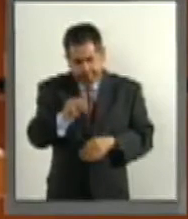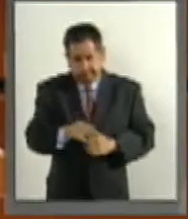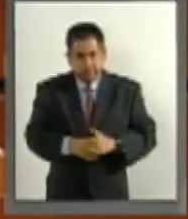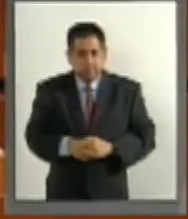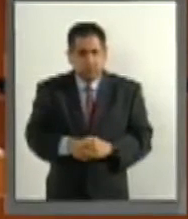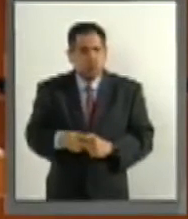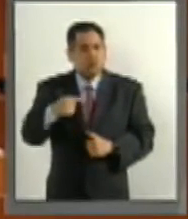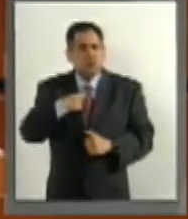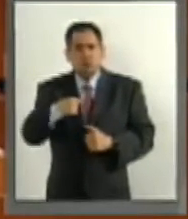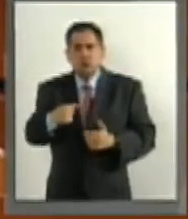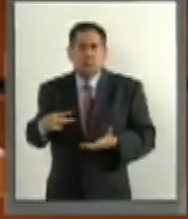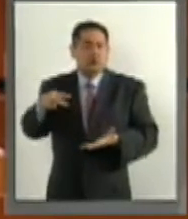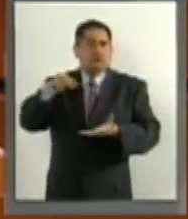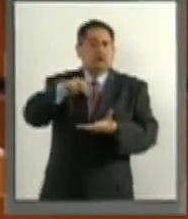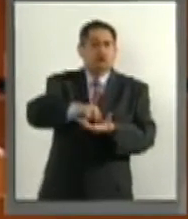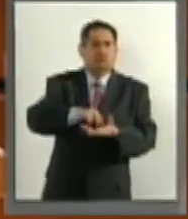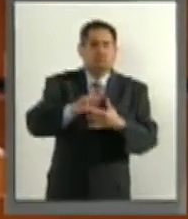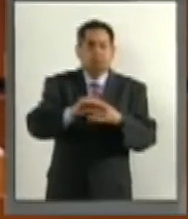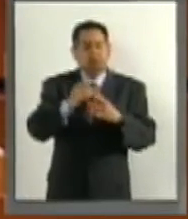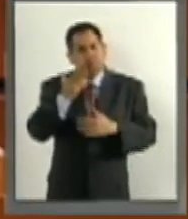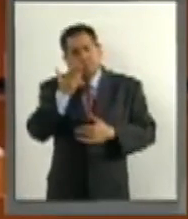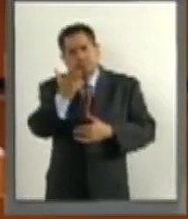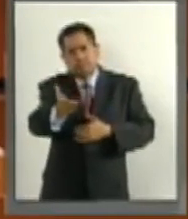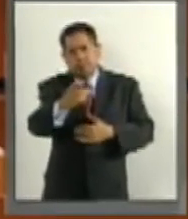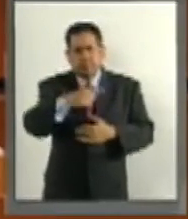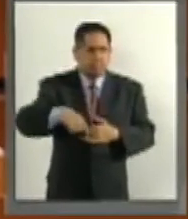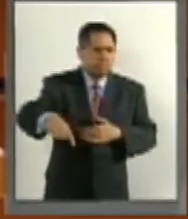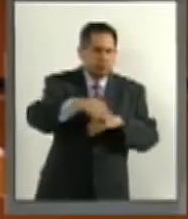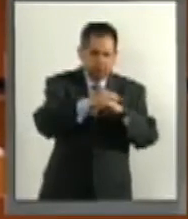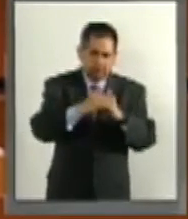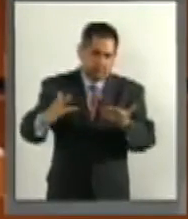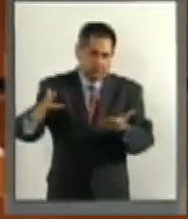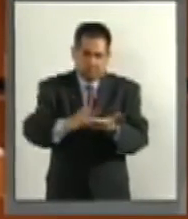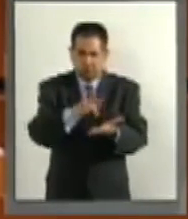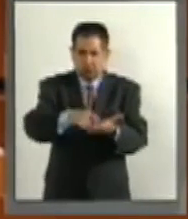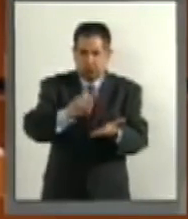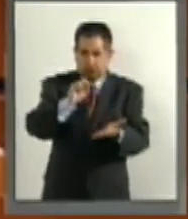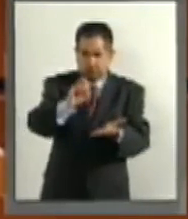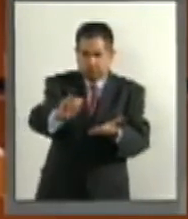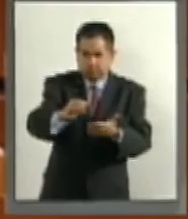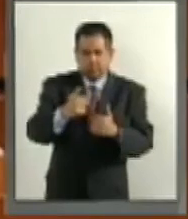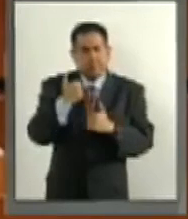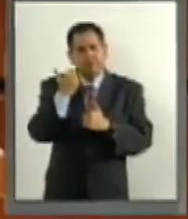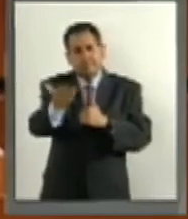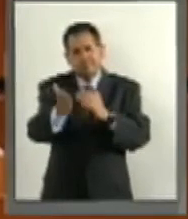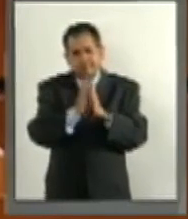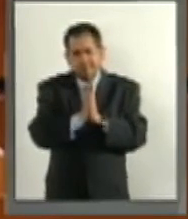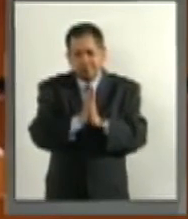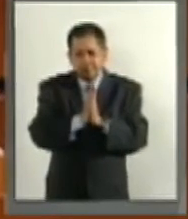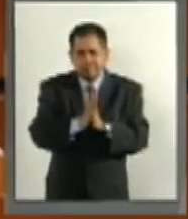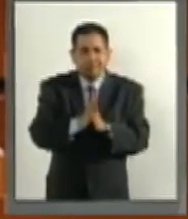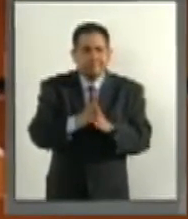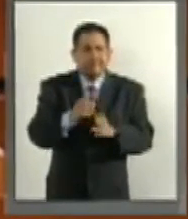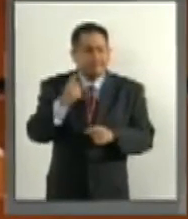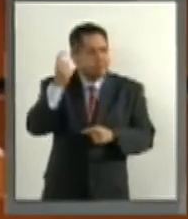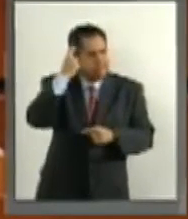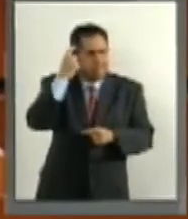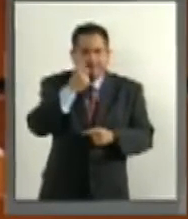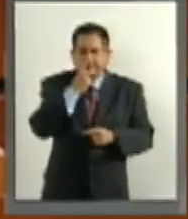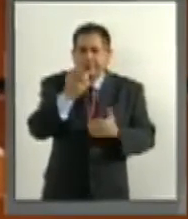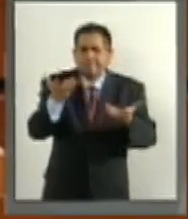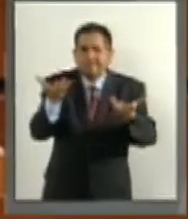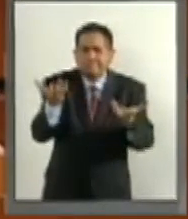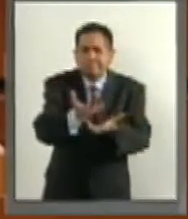Vengo a esta tribuna a pedir el apoyo a este dictamen y a pedirles que seamos congruentes,